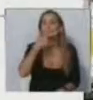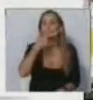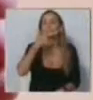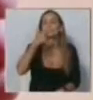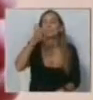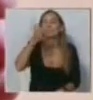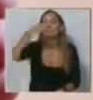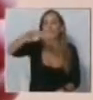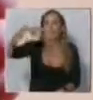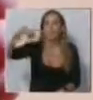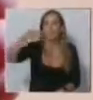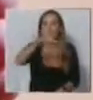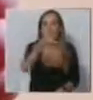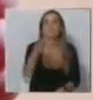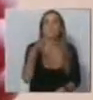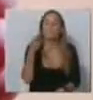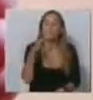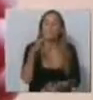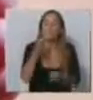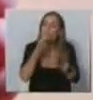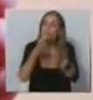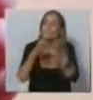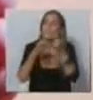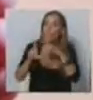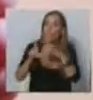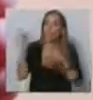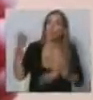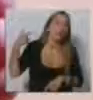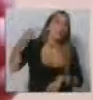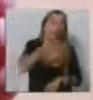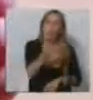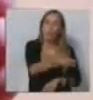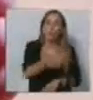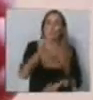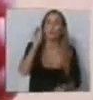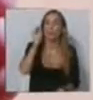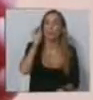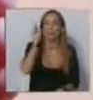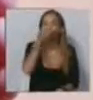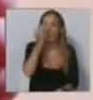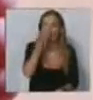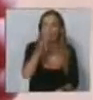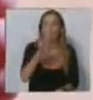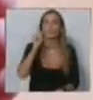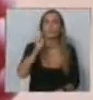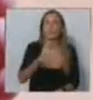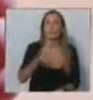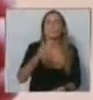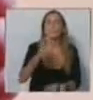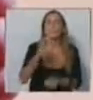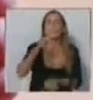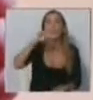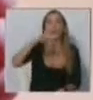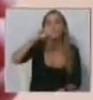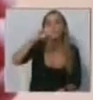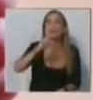pagar justamente Google. Le vendió recientemente Motorola a Lenovo por casi 3 mil millones de dólares.